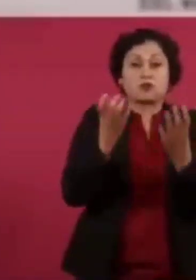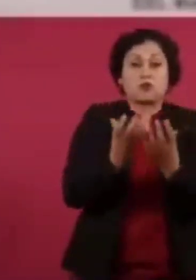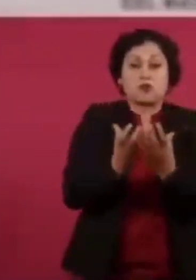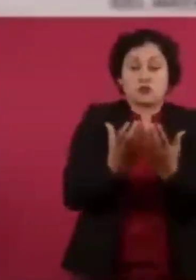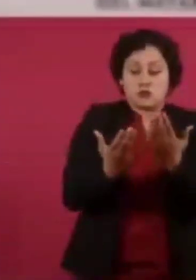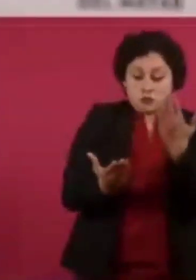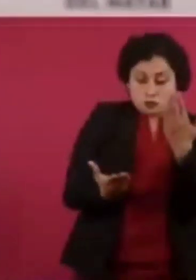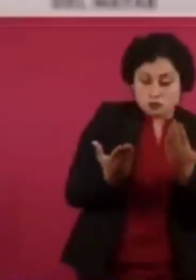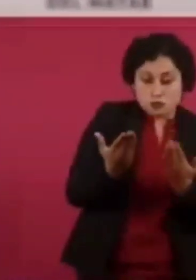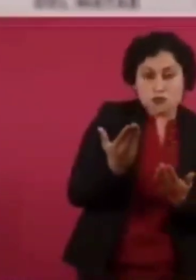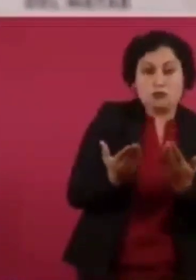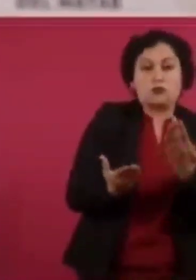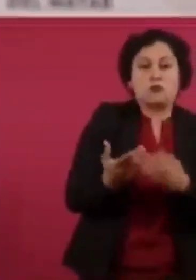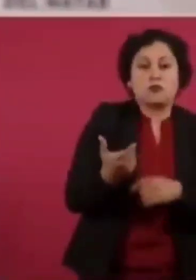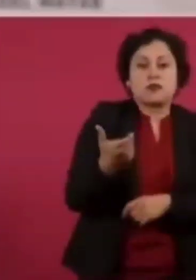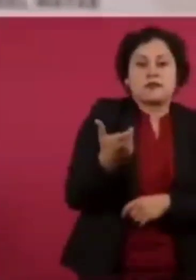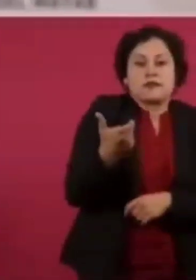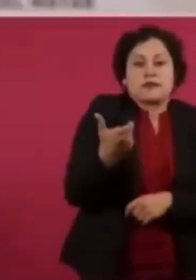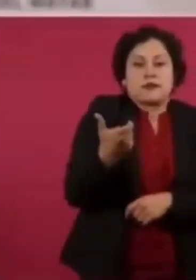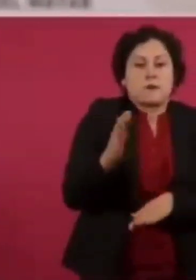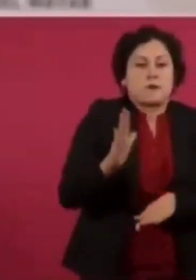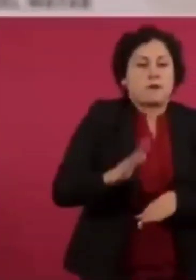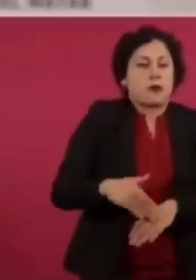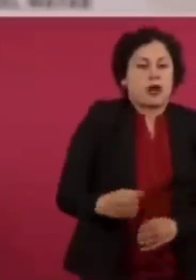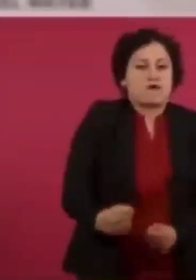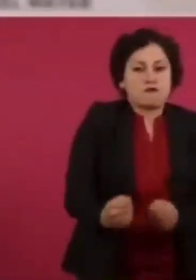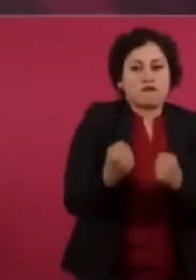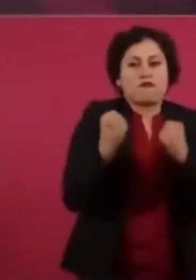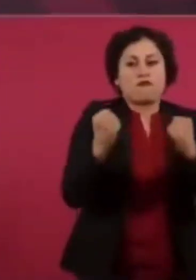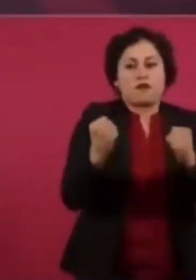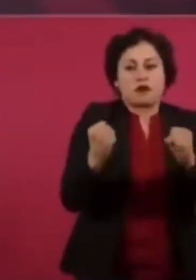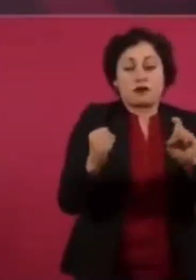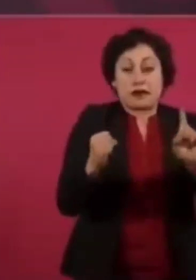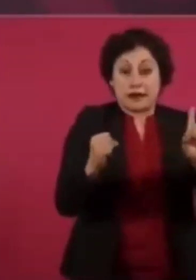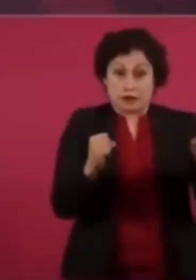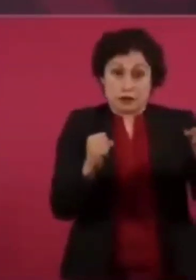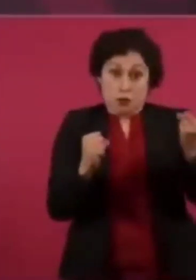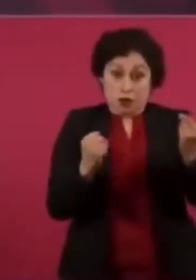con la moneda más fuerte por relación al dólar. El peso